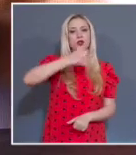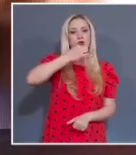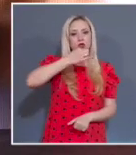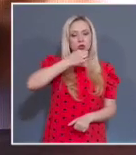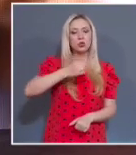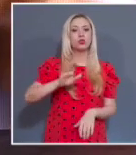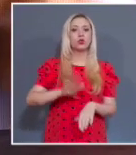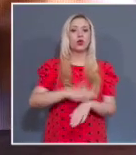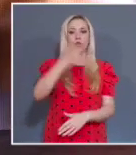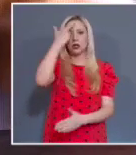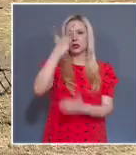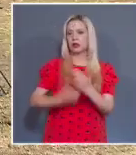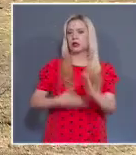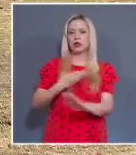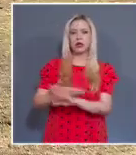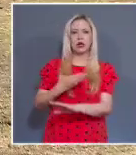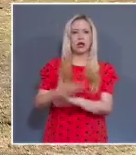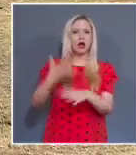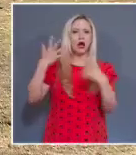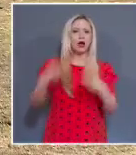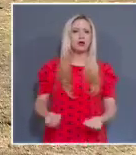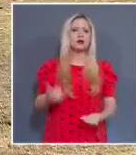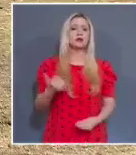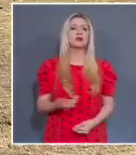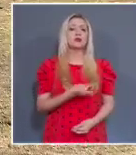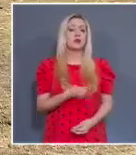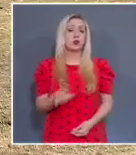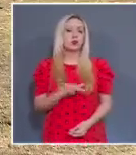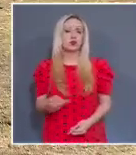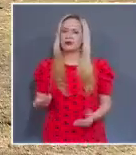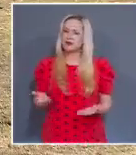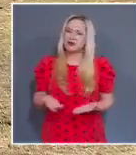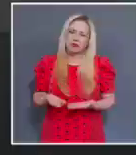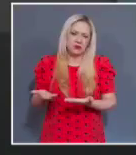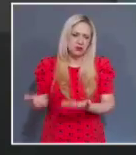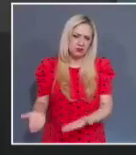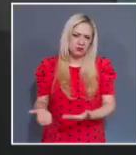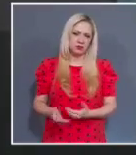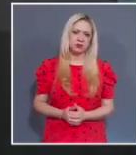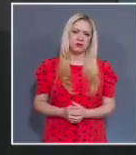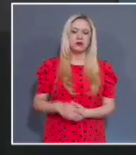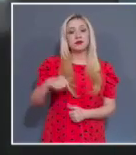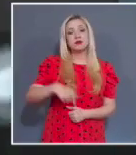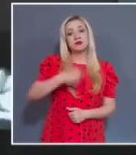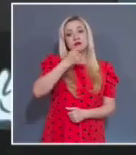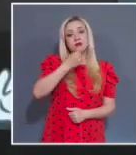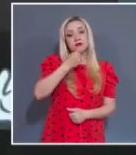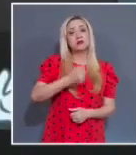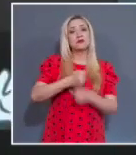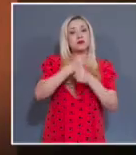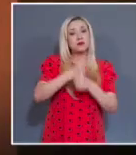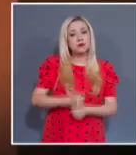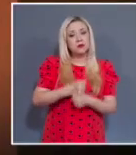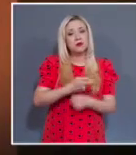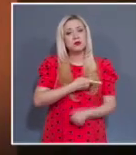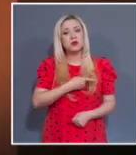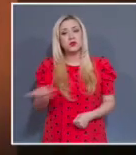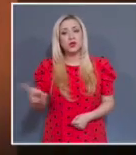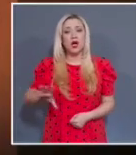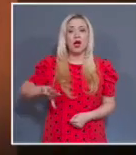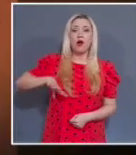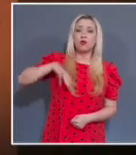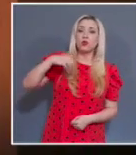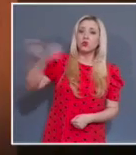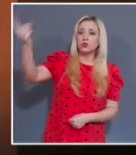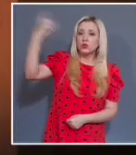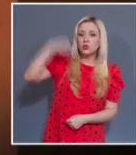y pobreza. Niñas y niños en México sufren pobreza, abuso y abandono en sus comunidades. A lo